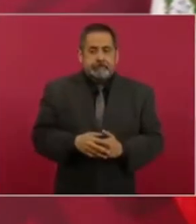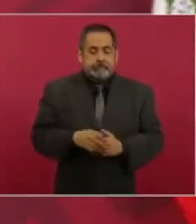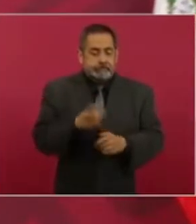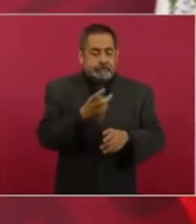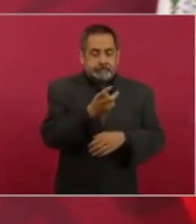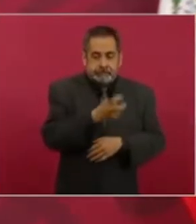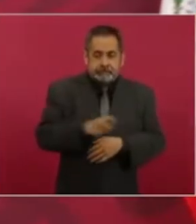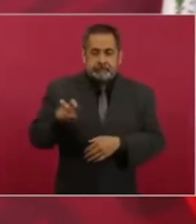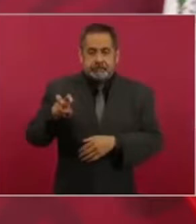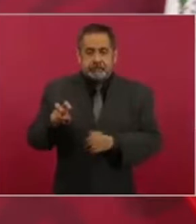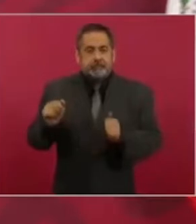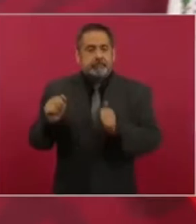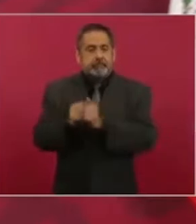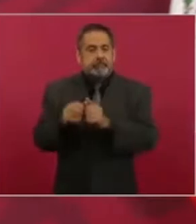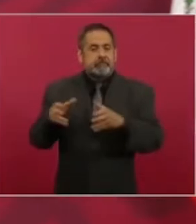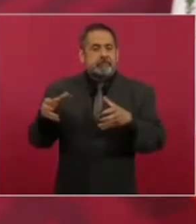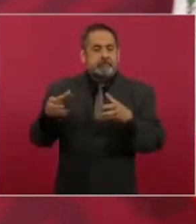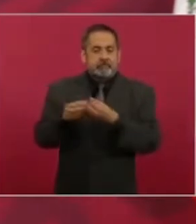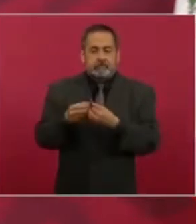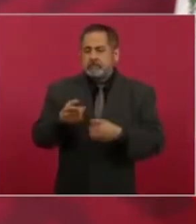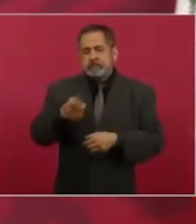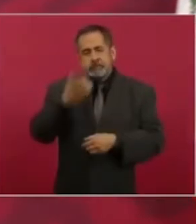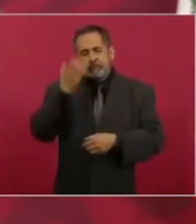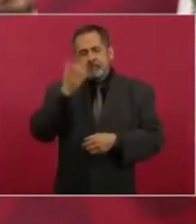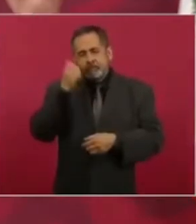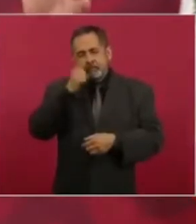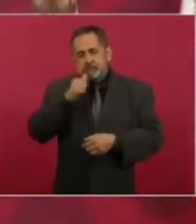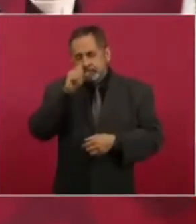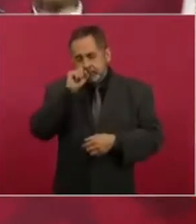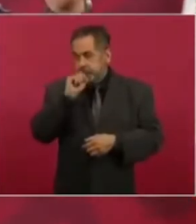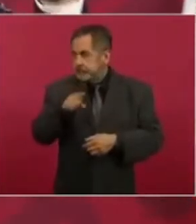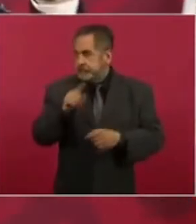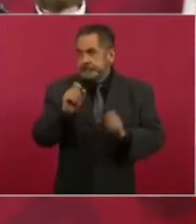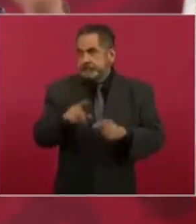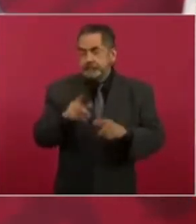pasó a trabajar como es la costumbre, que por cierto ayer